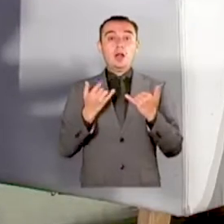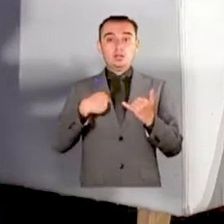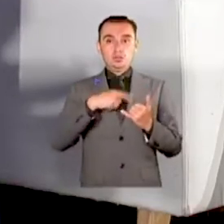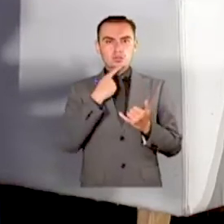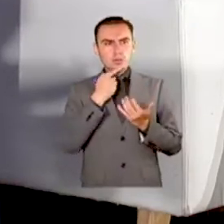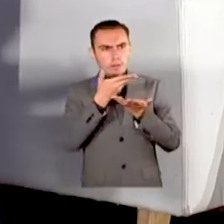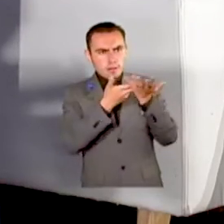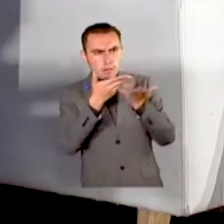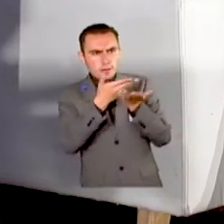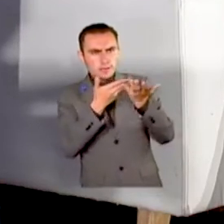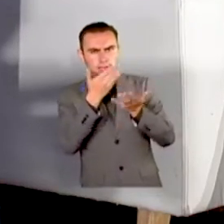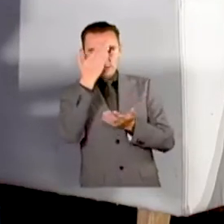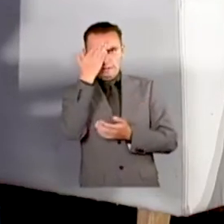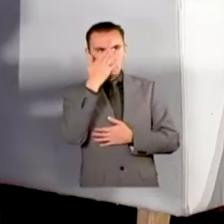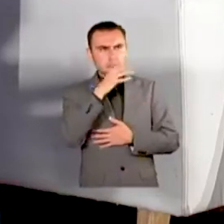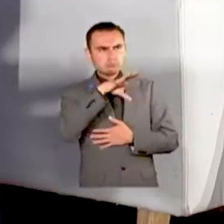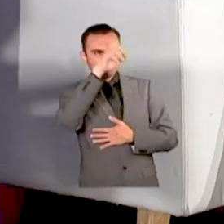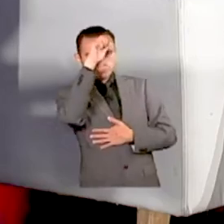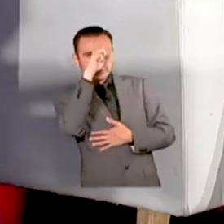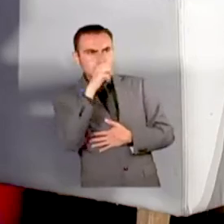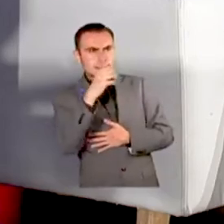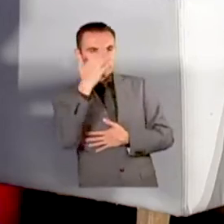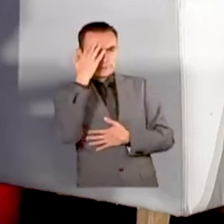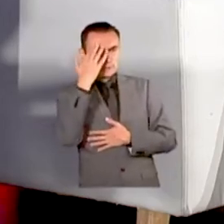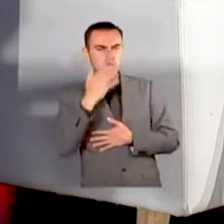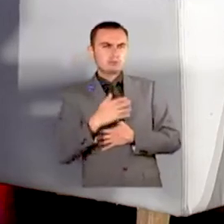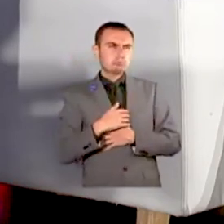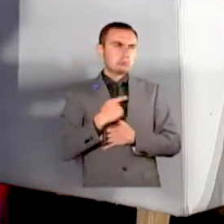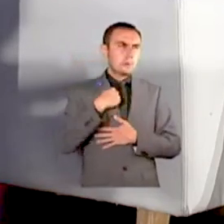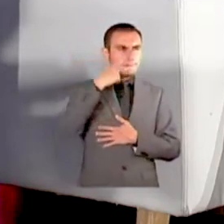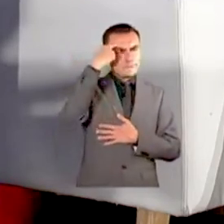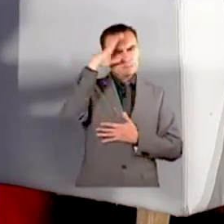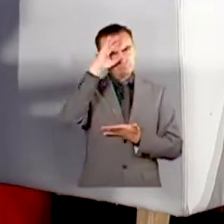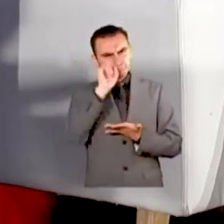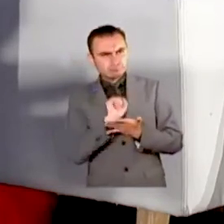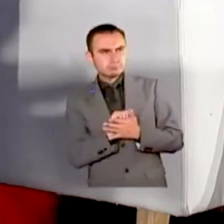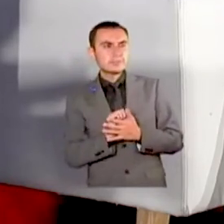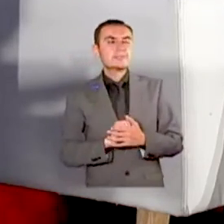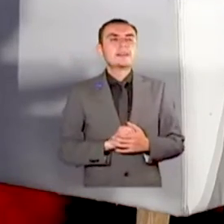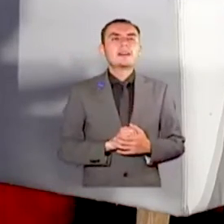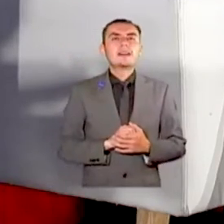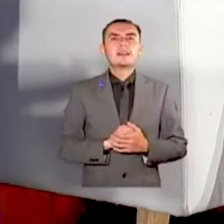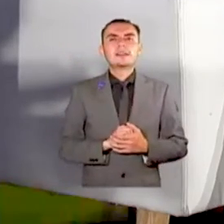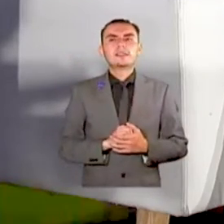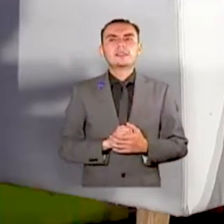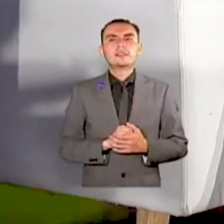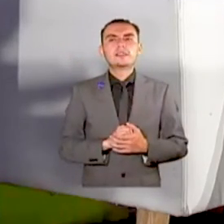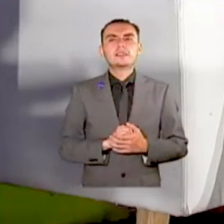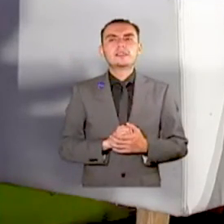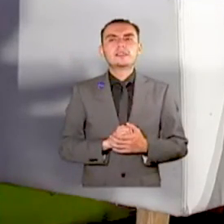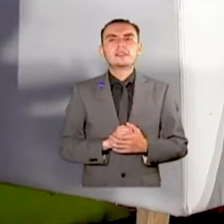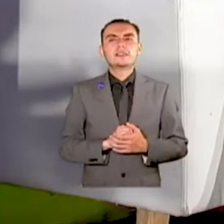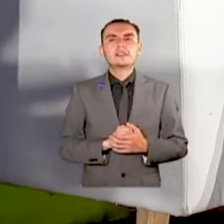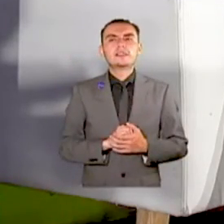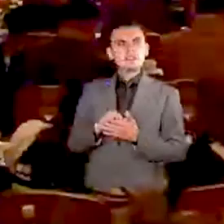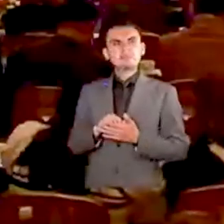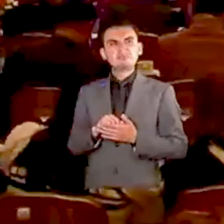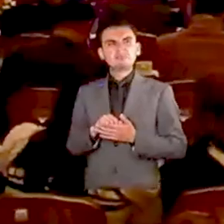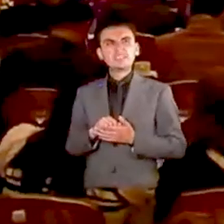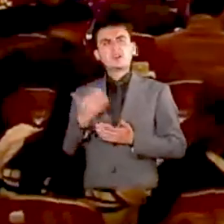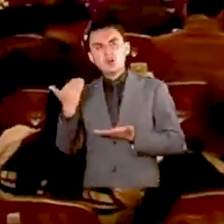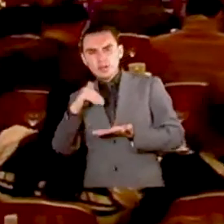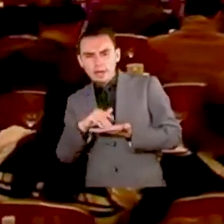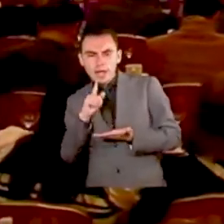dialógica, aprendiendo muchísimo y sentando, yo creo, no solamente las bases y el camino